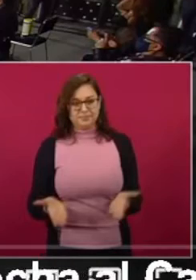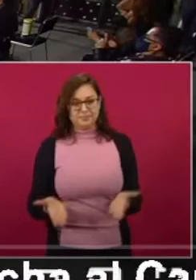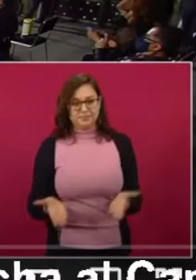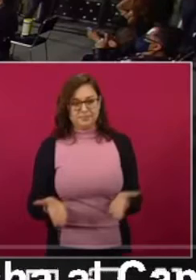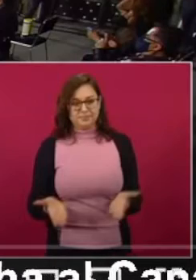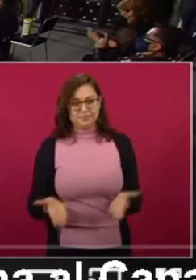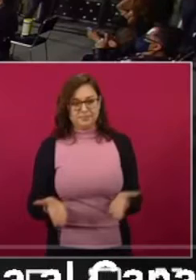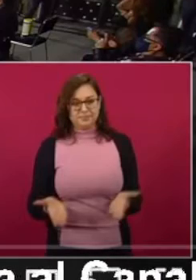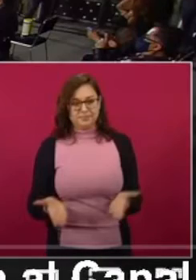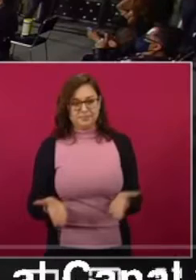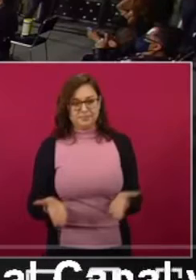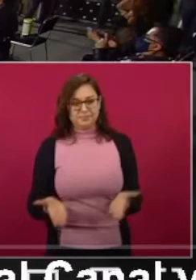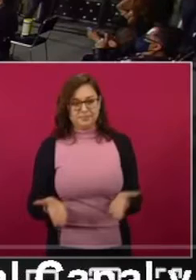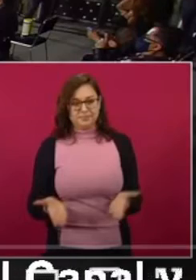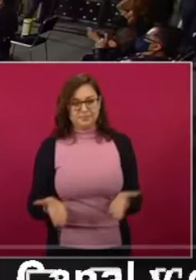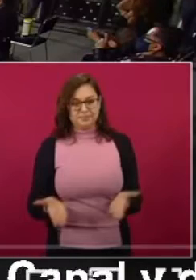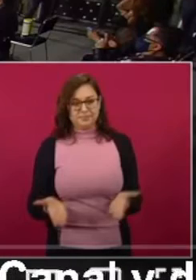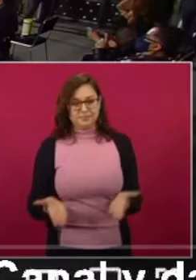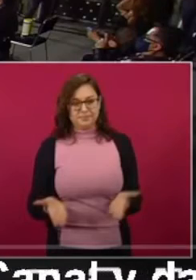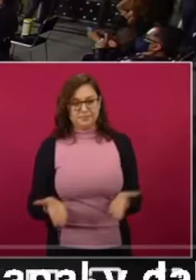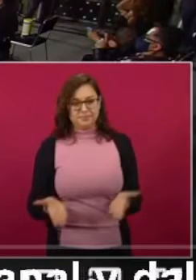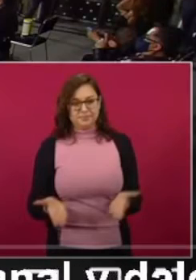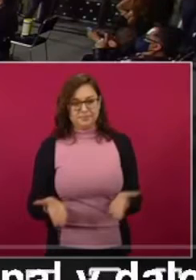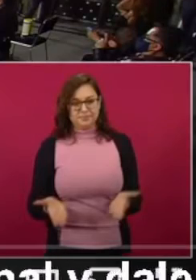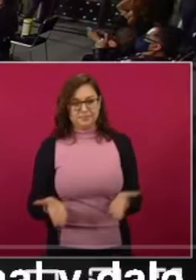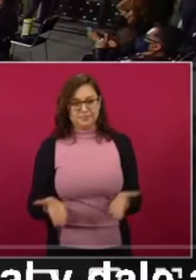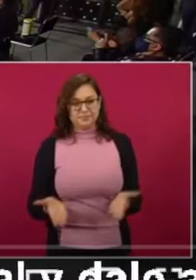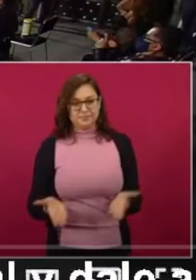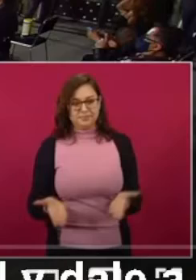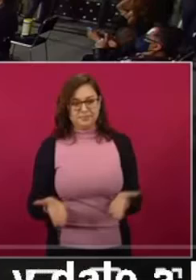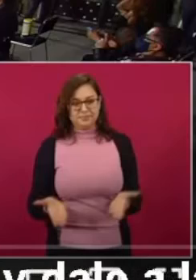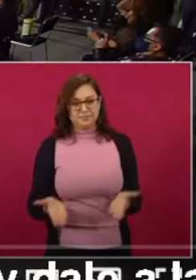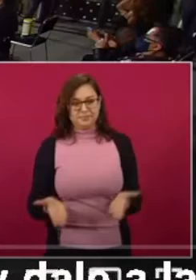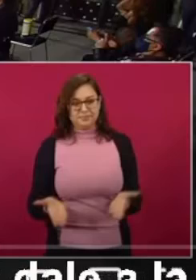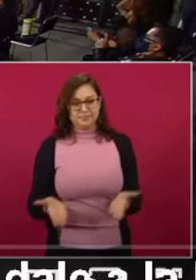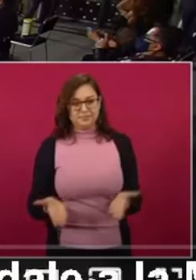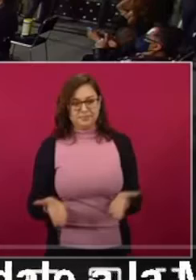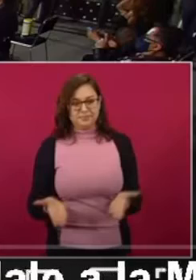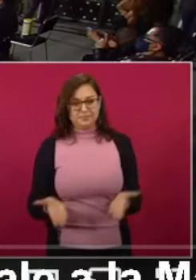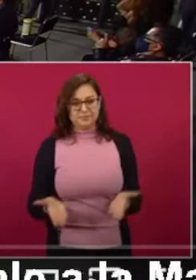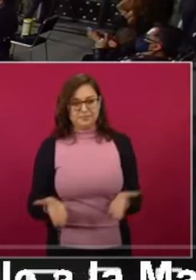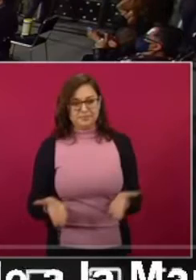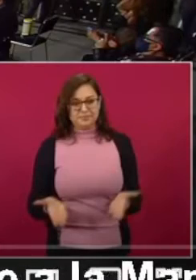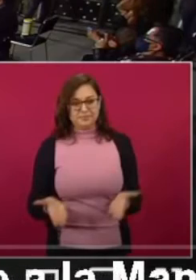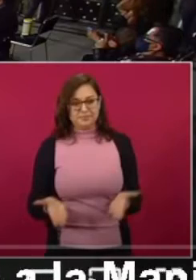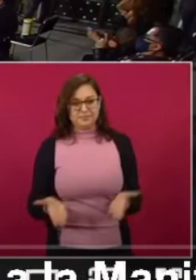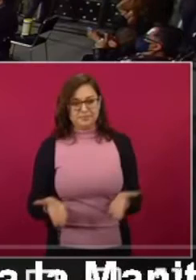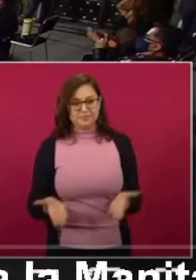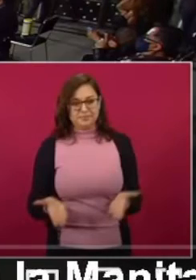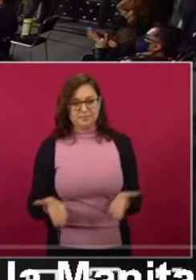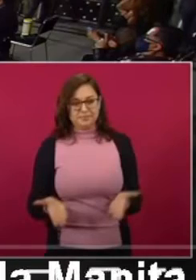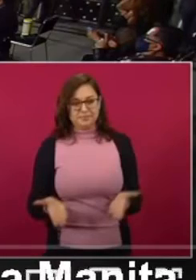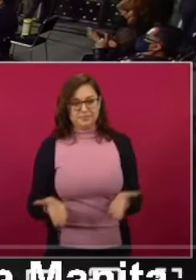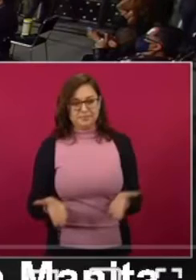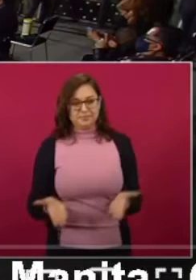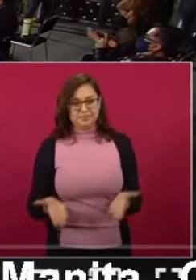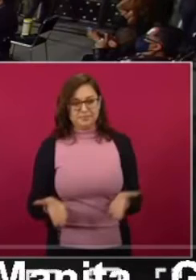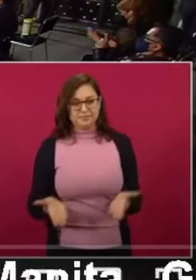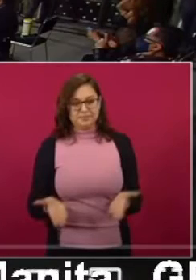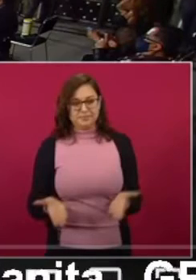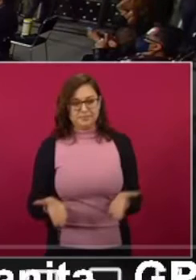porque sabemos que él y níquel y níquel y ni que roban que son estos que son el otro lo sabemos desde hace tres años